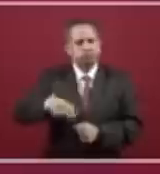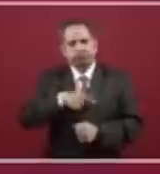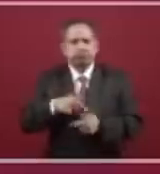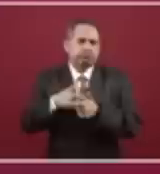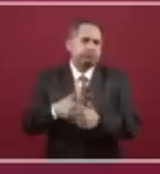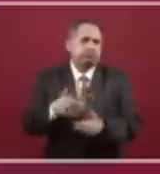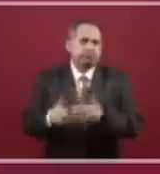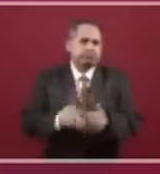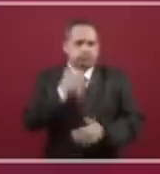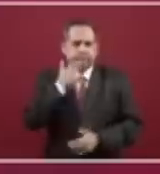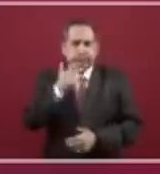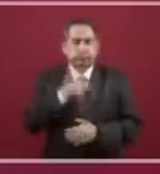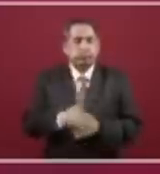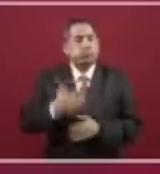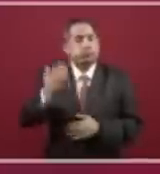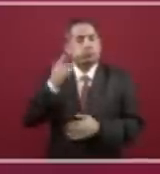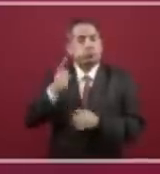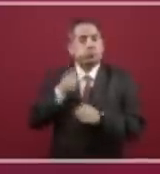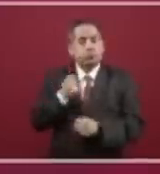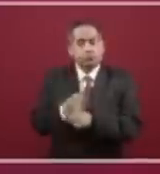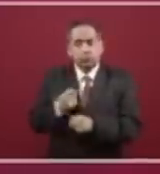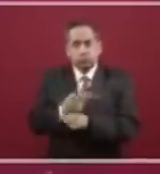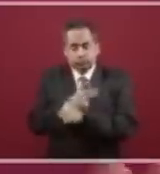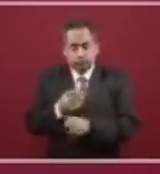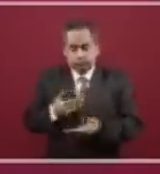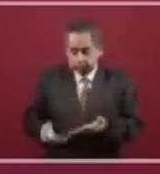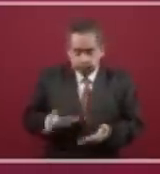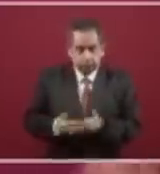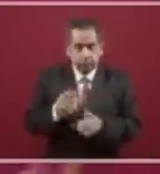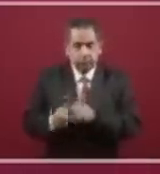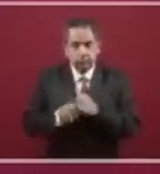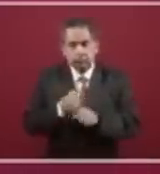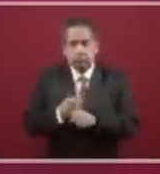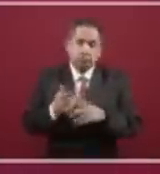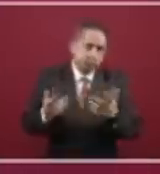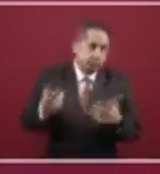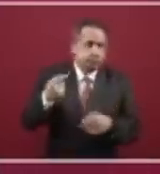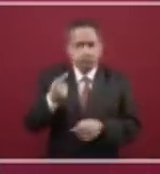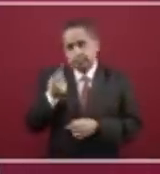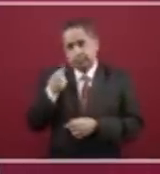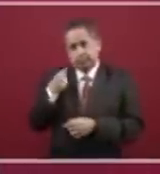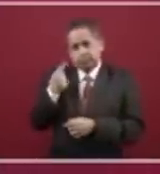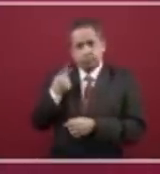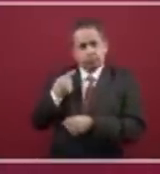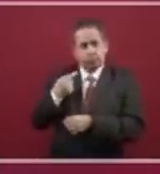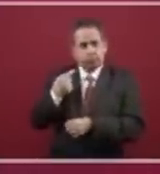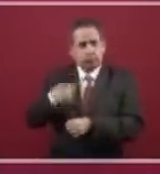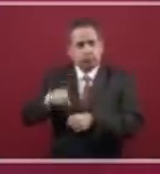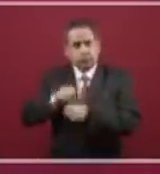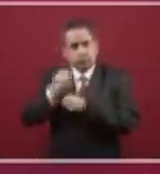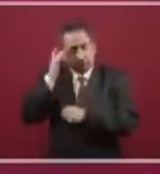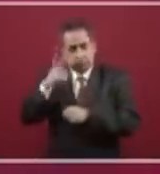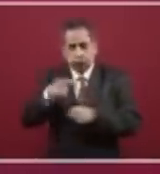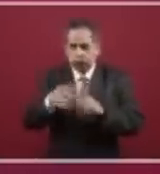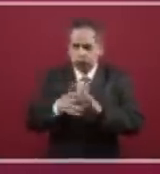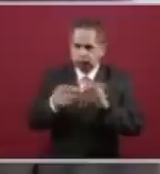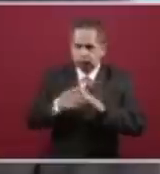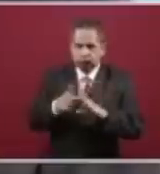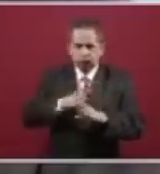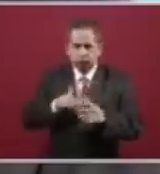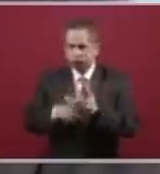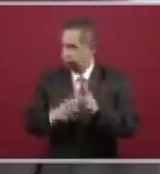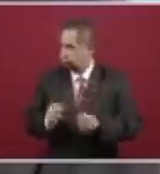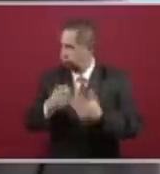día con día el año pasado y a principios de este año ya no digamos durante la semana santa tuvimos